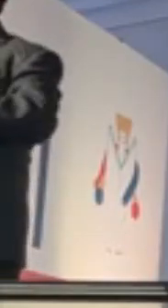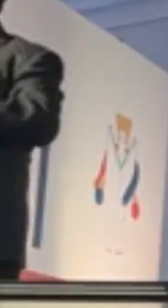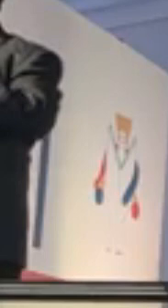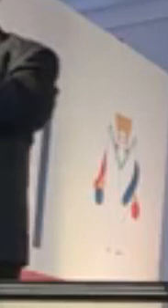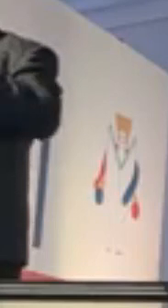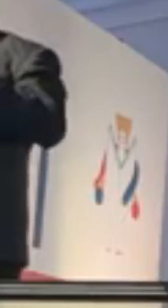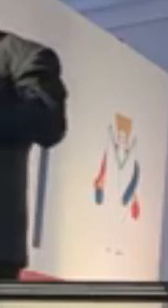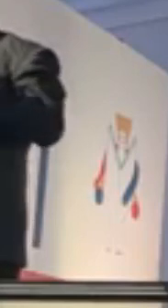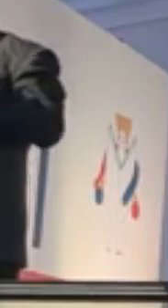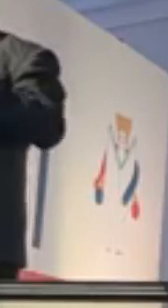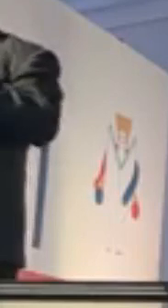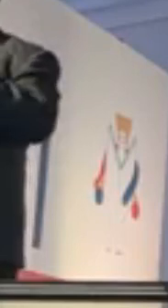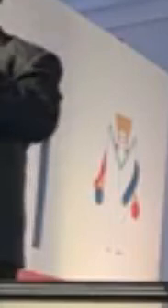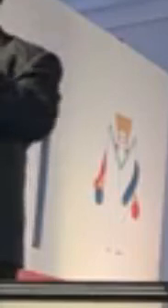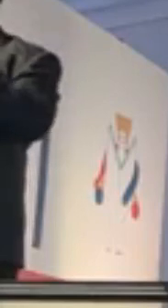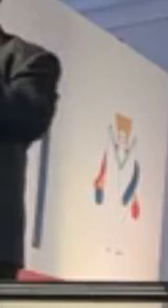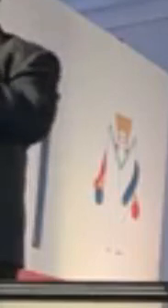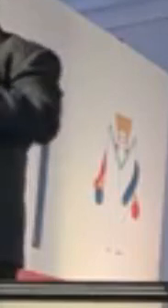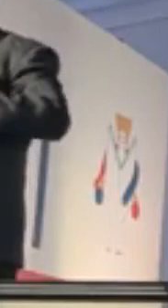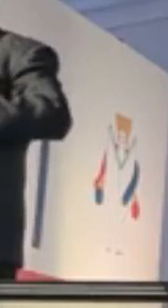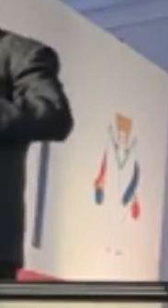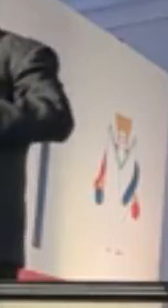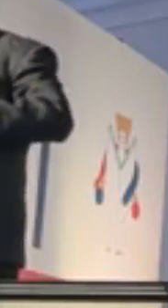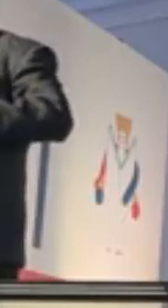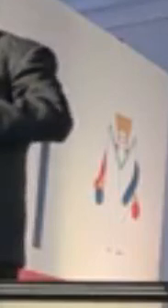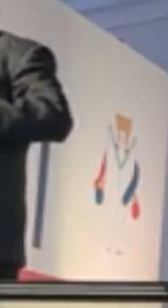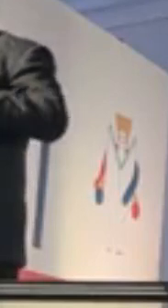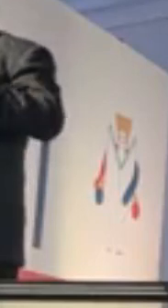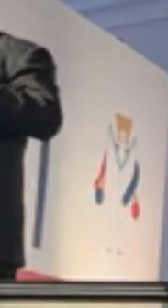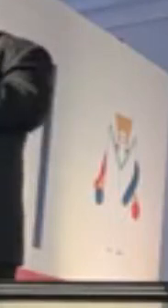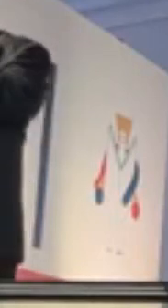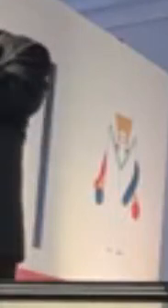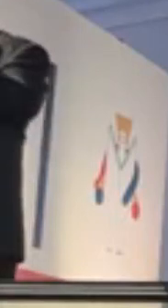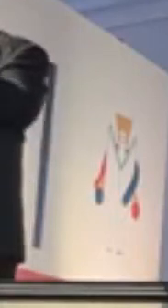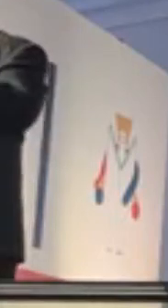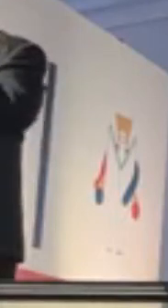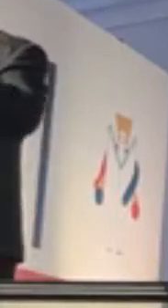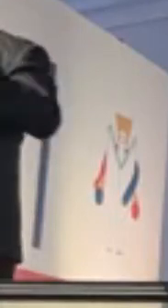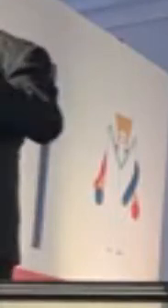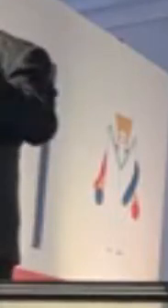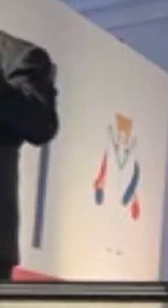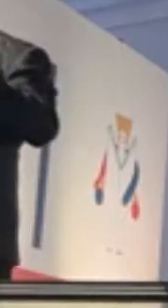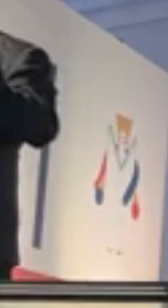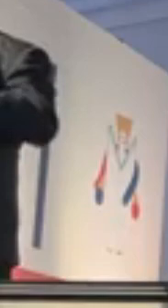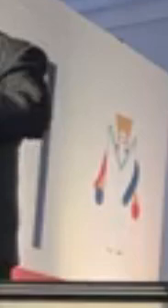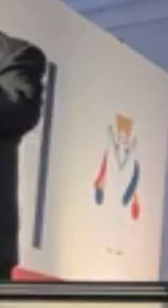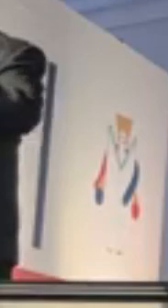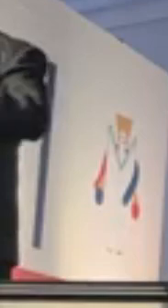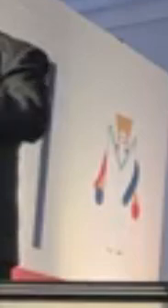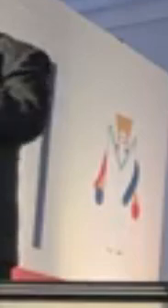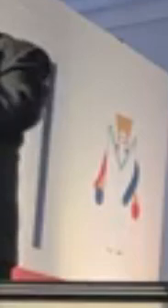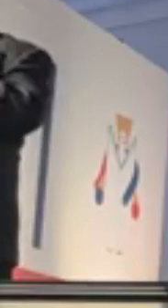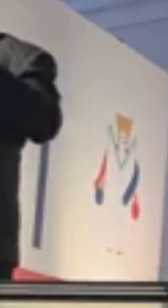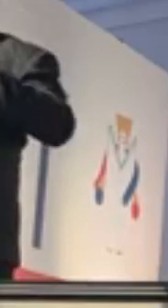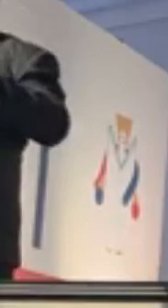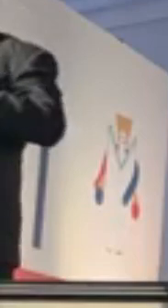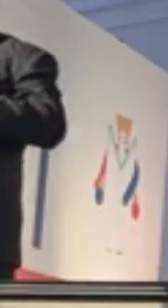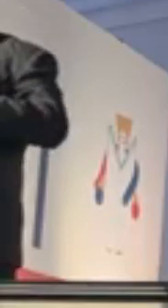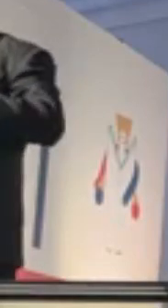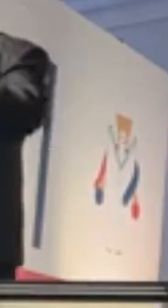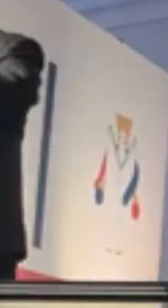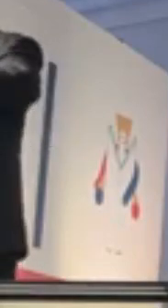víctimas, sea de una muerte civil o sea incluso en forma de víctimas, como pueden ser todas las personas que han muerto por